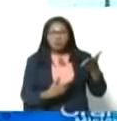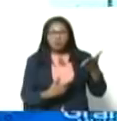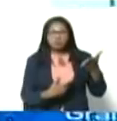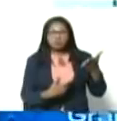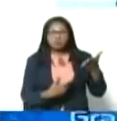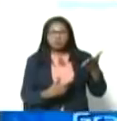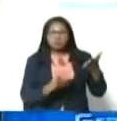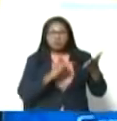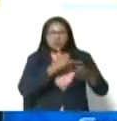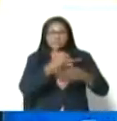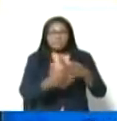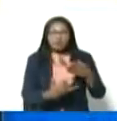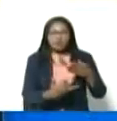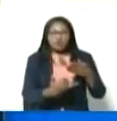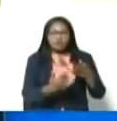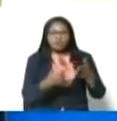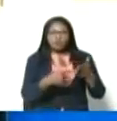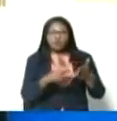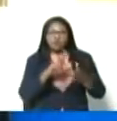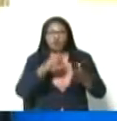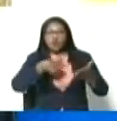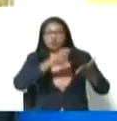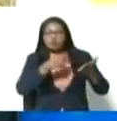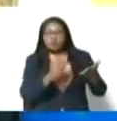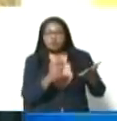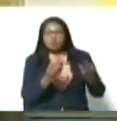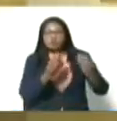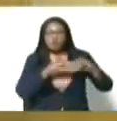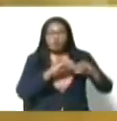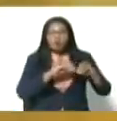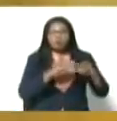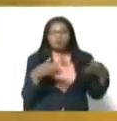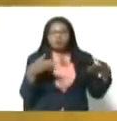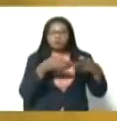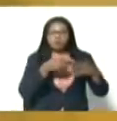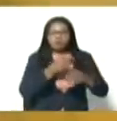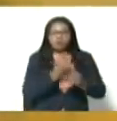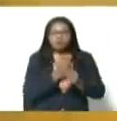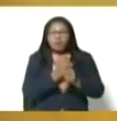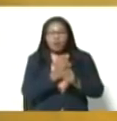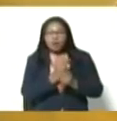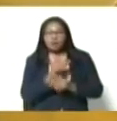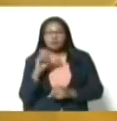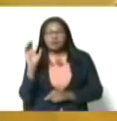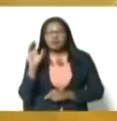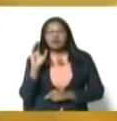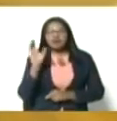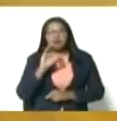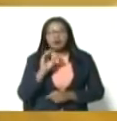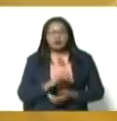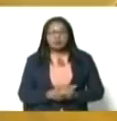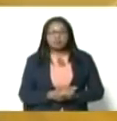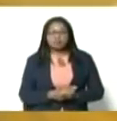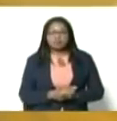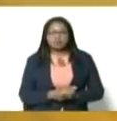el proyecto de contrato colectivo. No es lo mismo pedir agua que dar